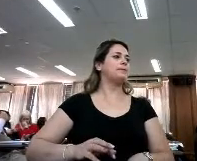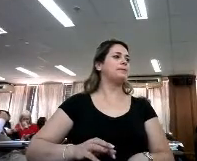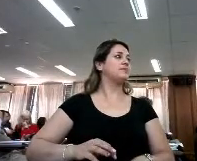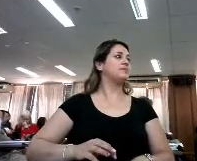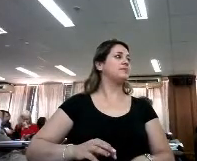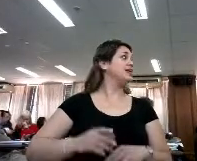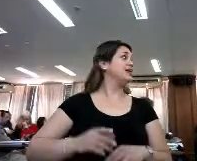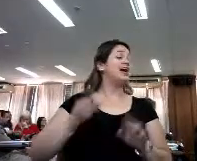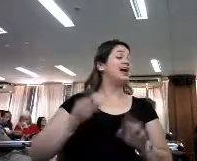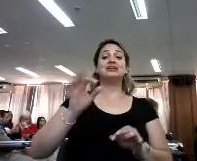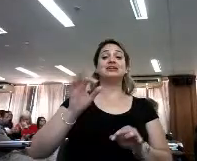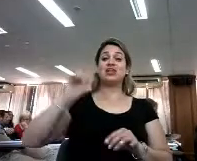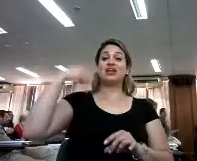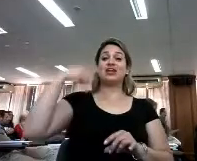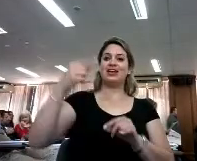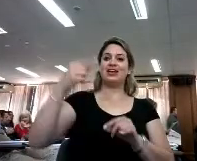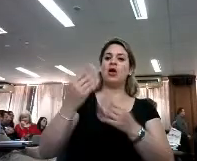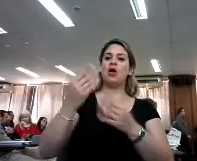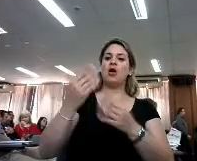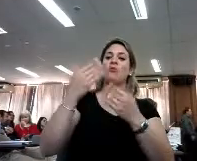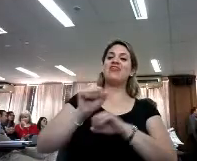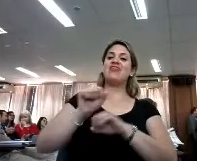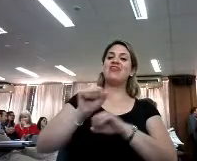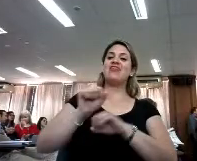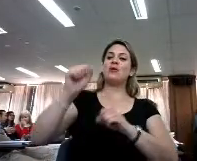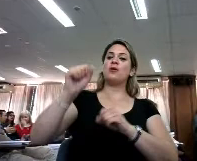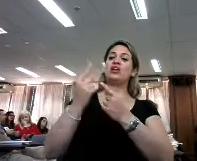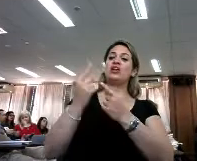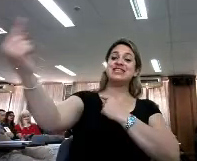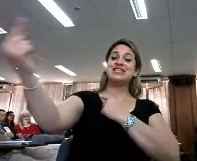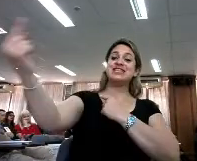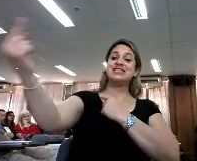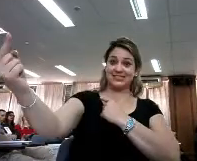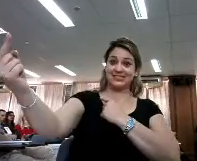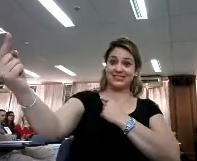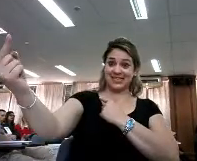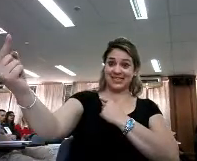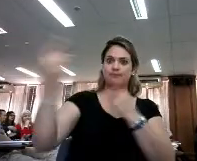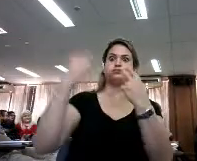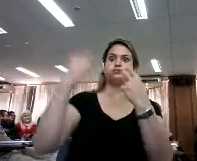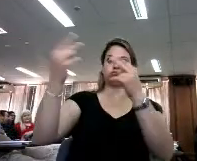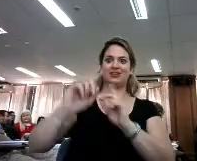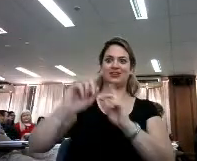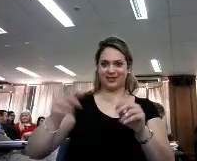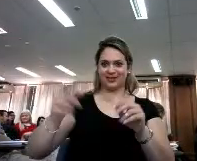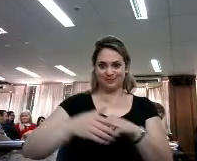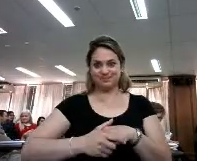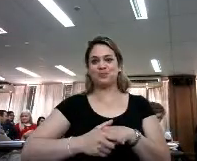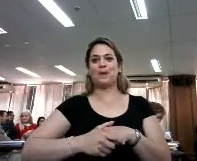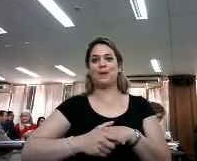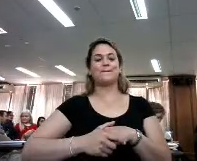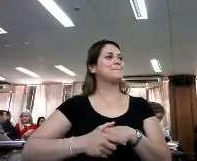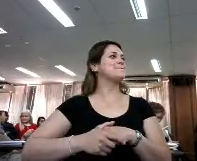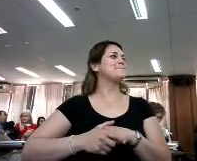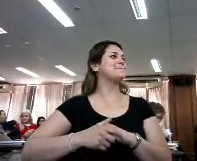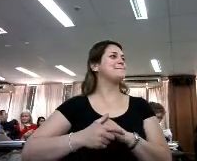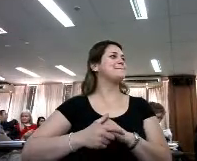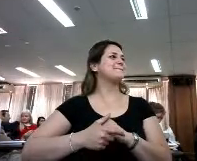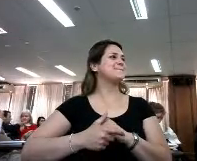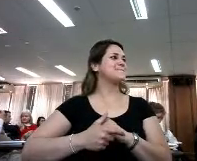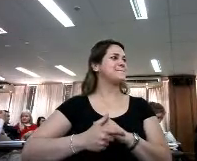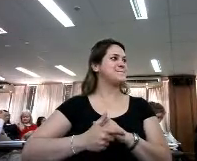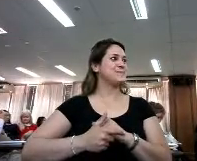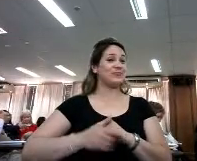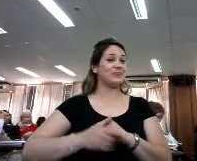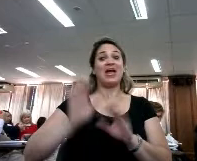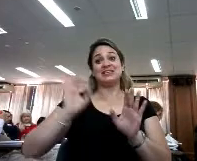año que viene lo podemos poner a distancia de diplomatura. Sí, sí. ¿Sí? Así que bueno, vamos. Allá está el coordinador de la diplomatura, veremos a ver el año que